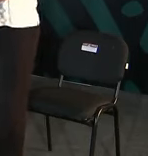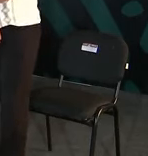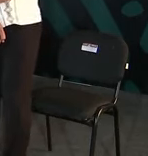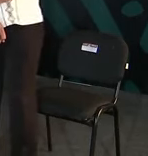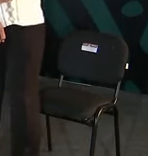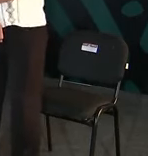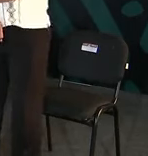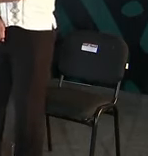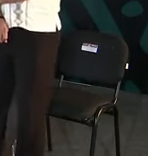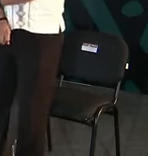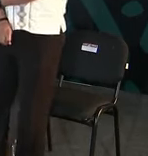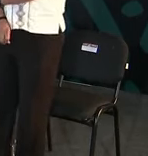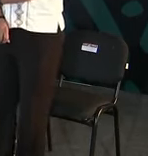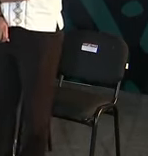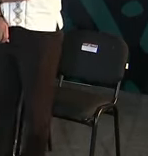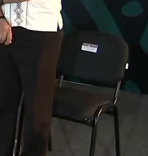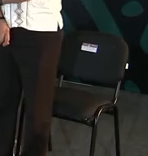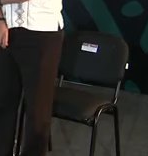bienvenidos España